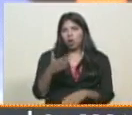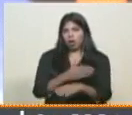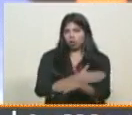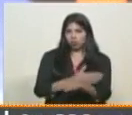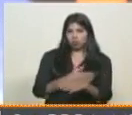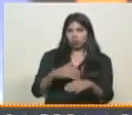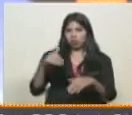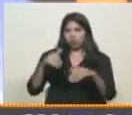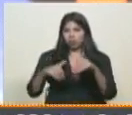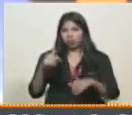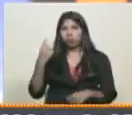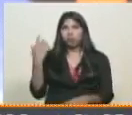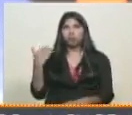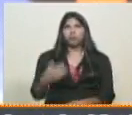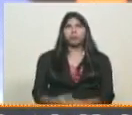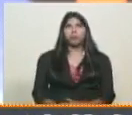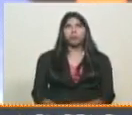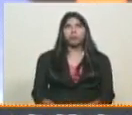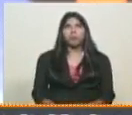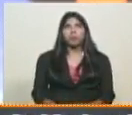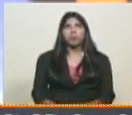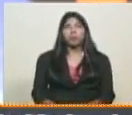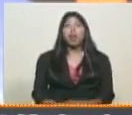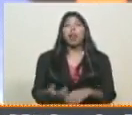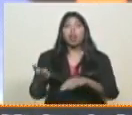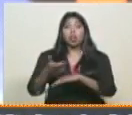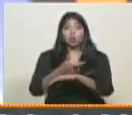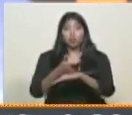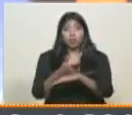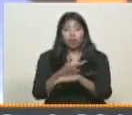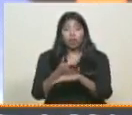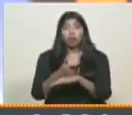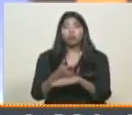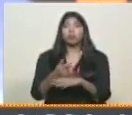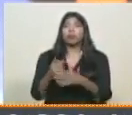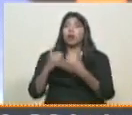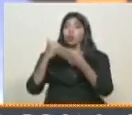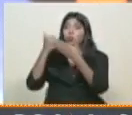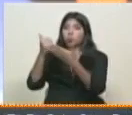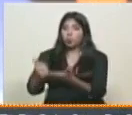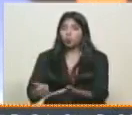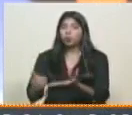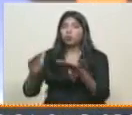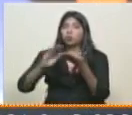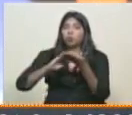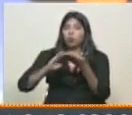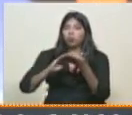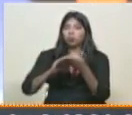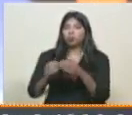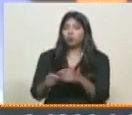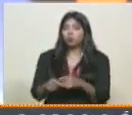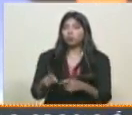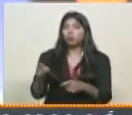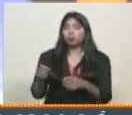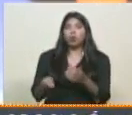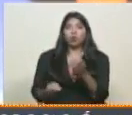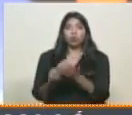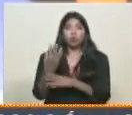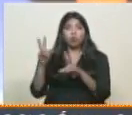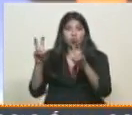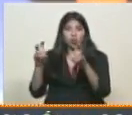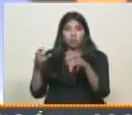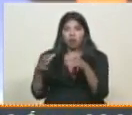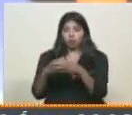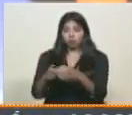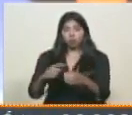bueno el gobierno en pro de dignificar verdad y también de hacer la reparación de esos daños esta comisión que está presidida por